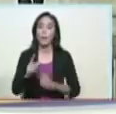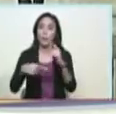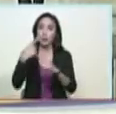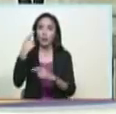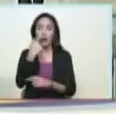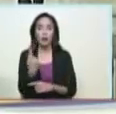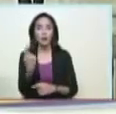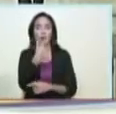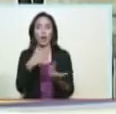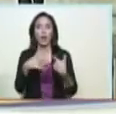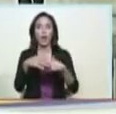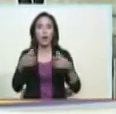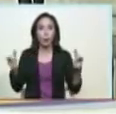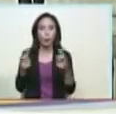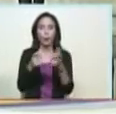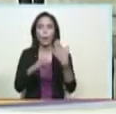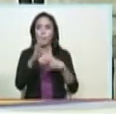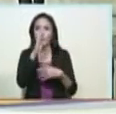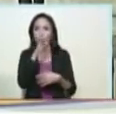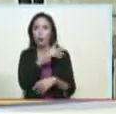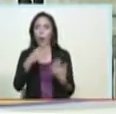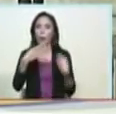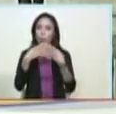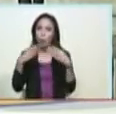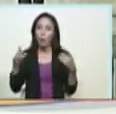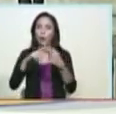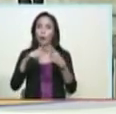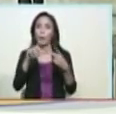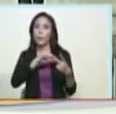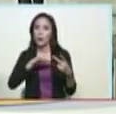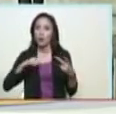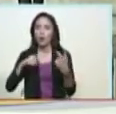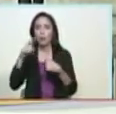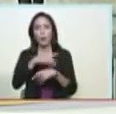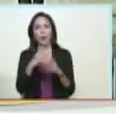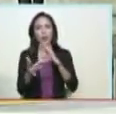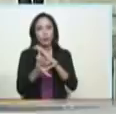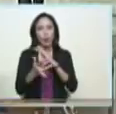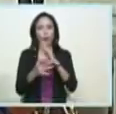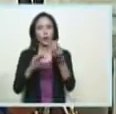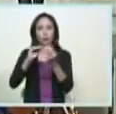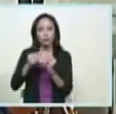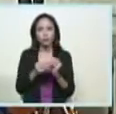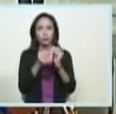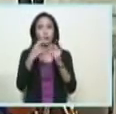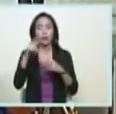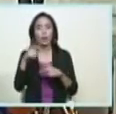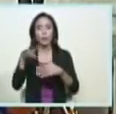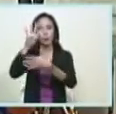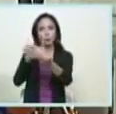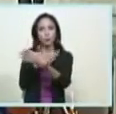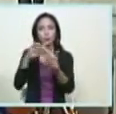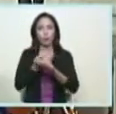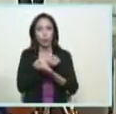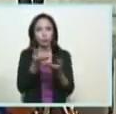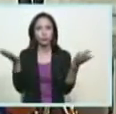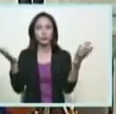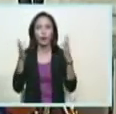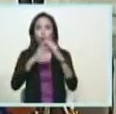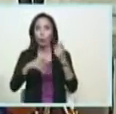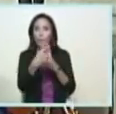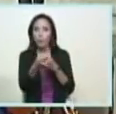bancos del país público de privados para seguir avanzando en la parte tecnológica y además en el cronograma de distribución